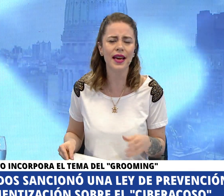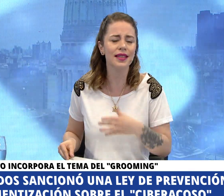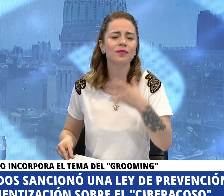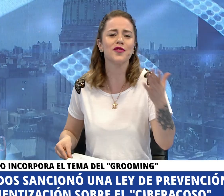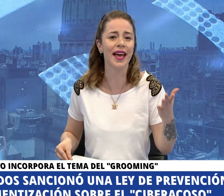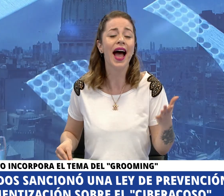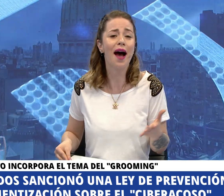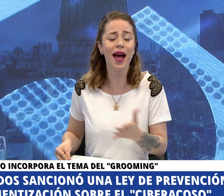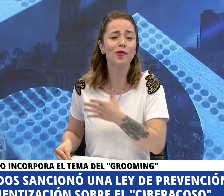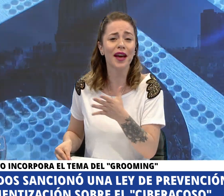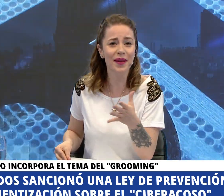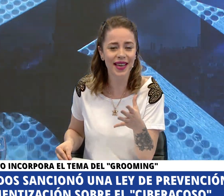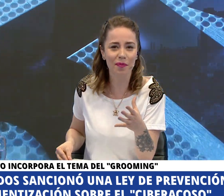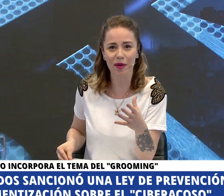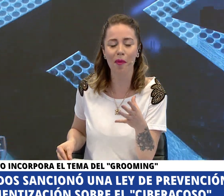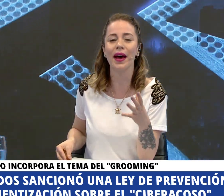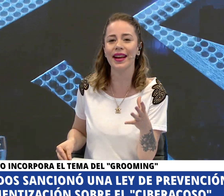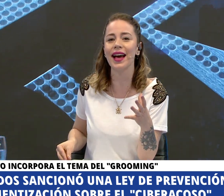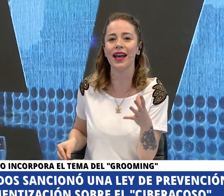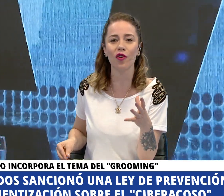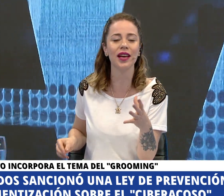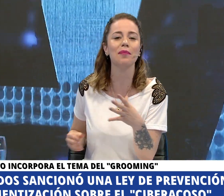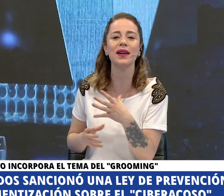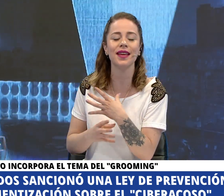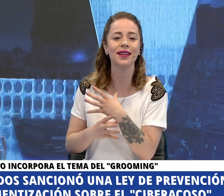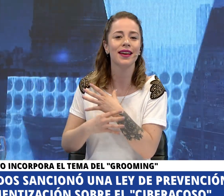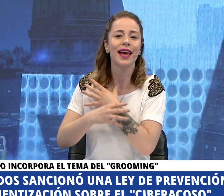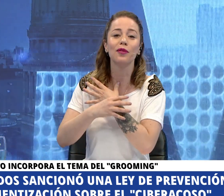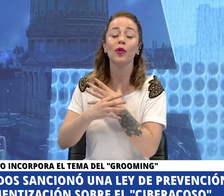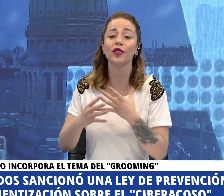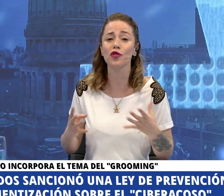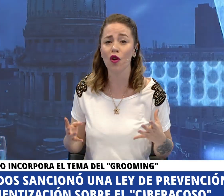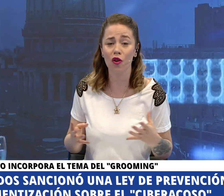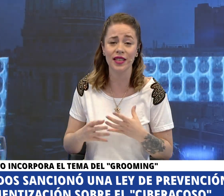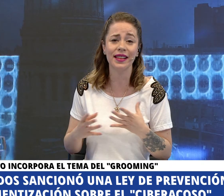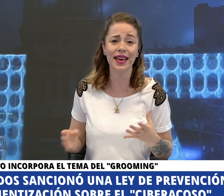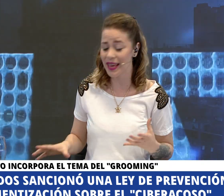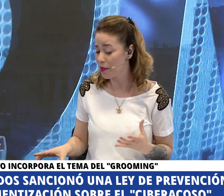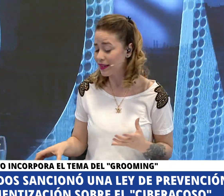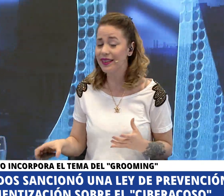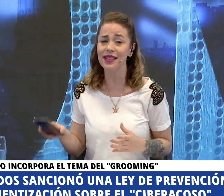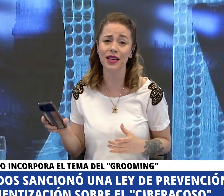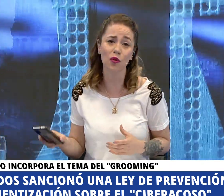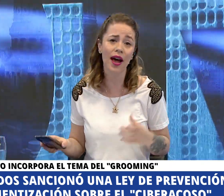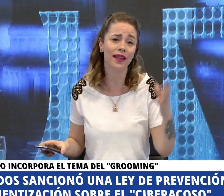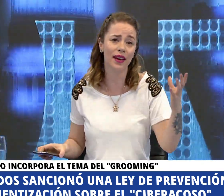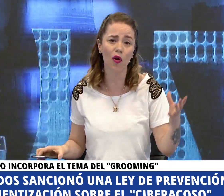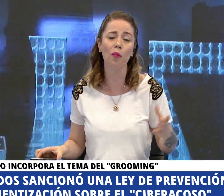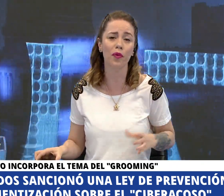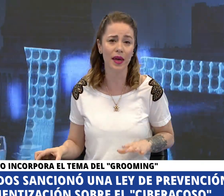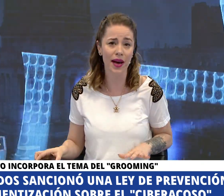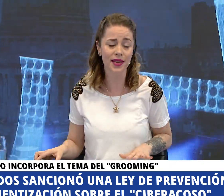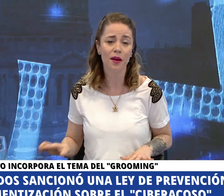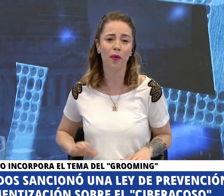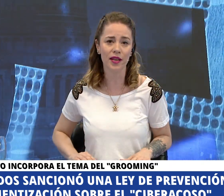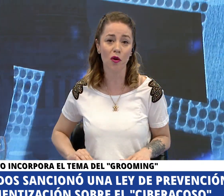algo en inglés, no sé. Muchas veces le ponemos barreras a las cosas que pasan en nuestros ojos, en el día a día, a partir del celular, desde la